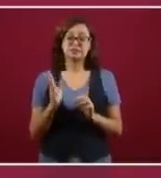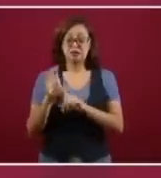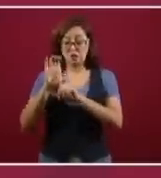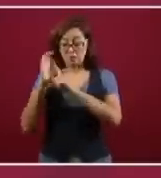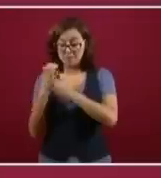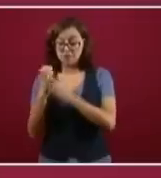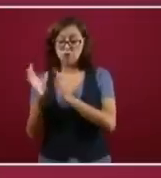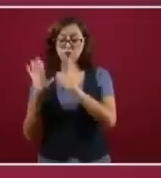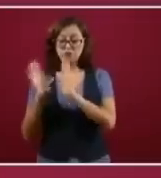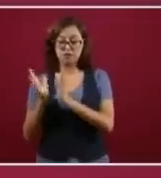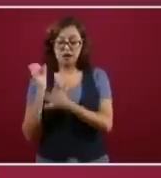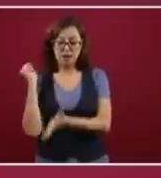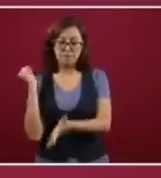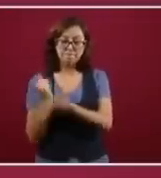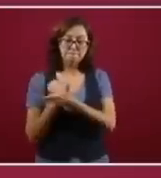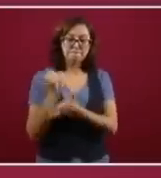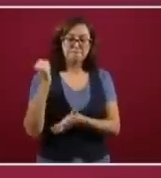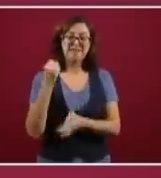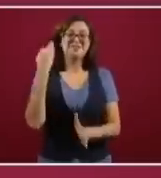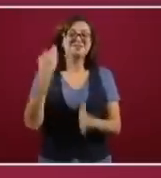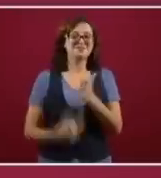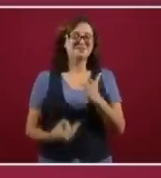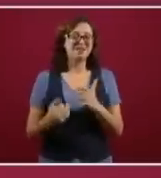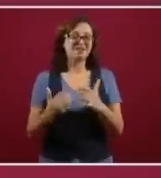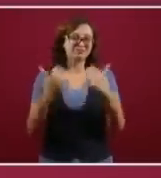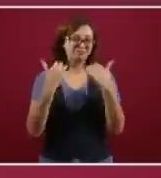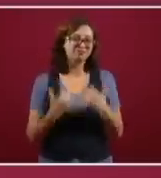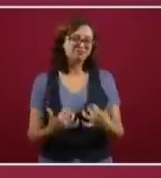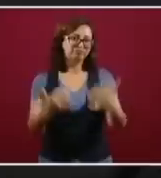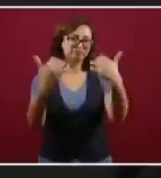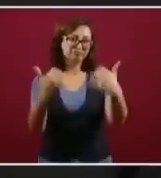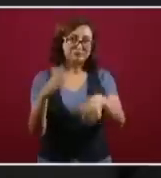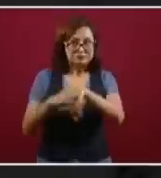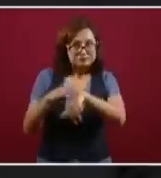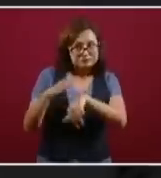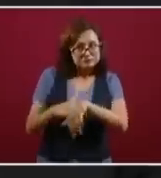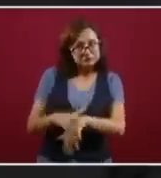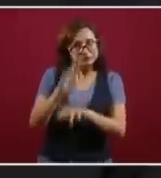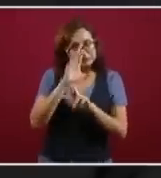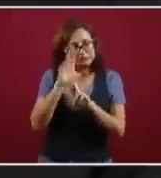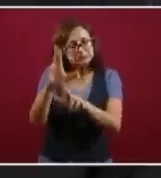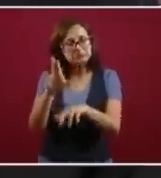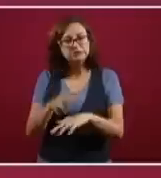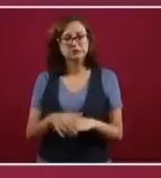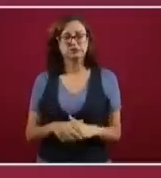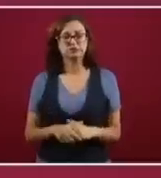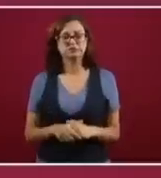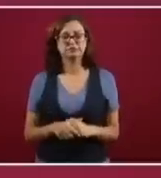comisiones, falta en el Pleno, con todo respeto, o sea, no es